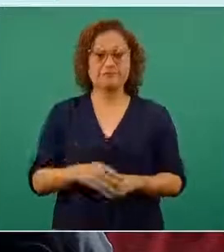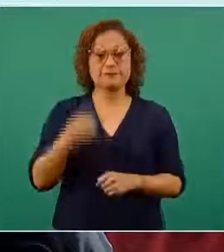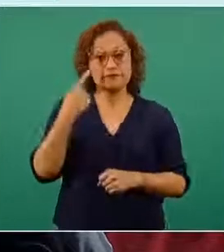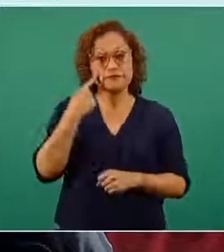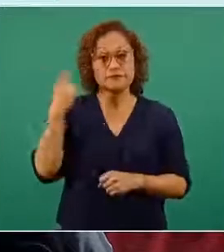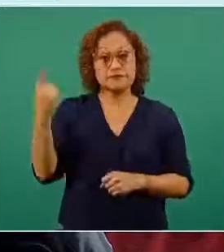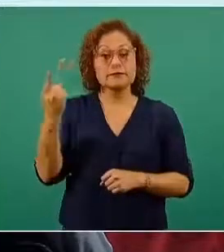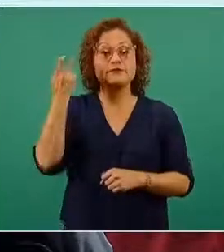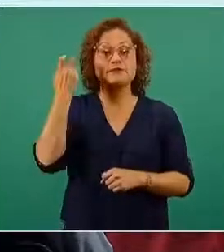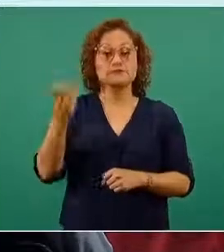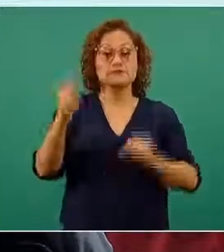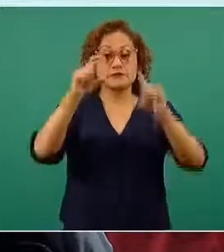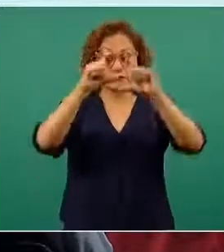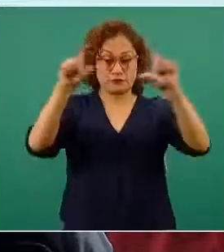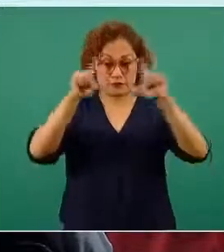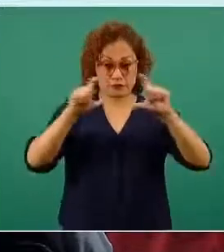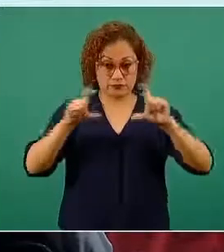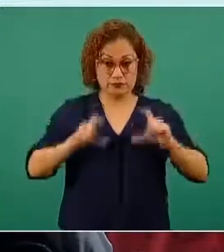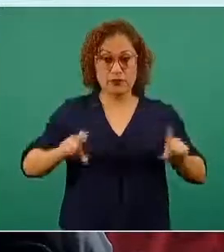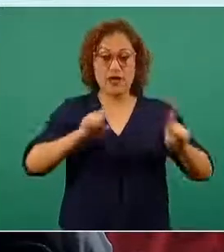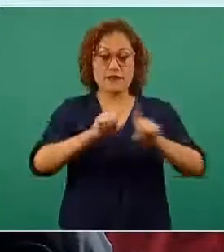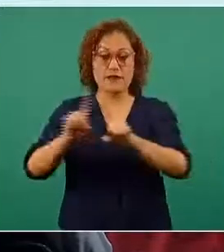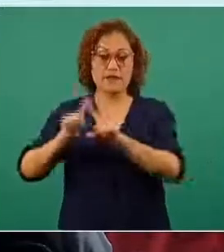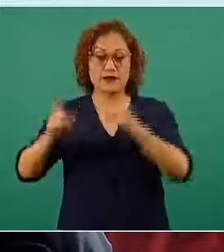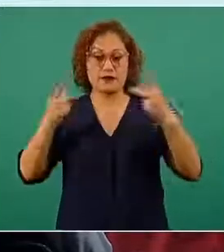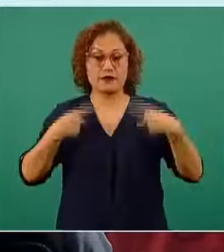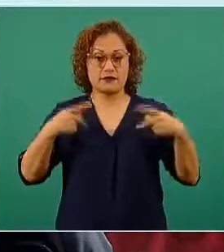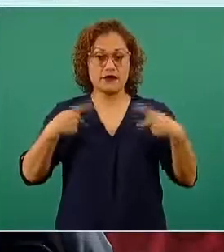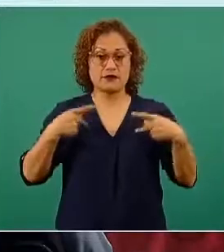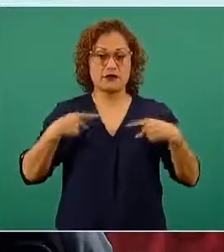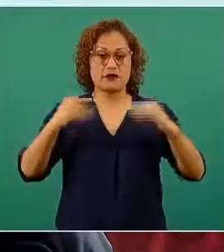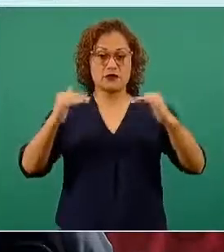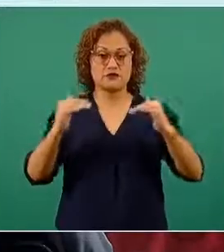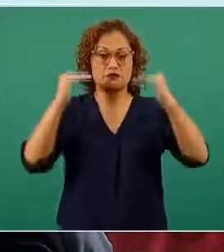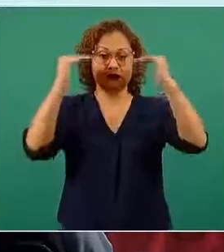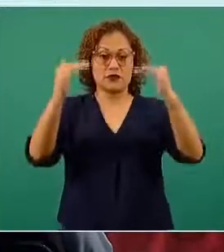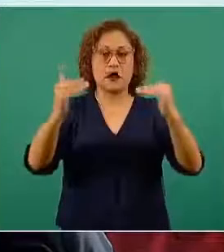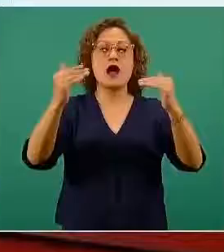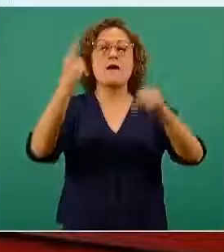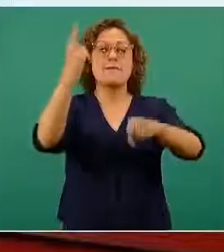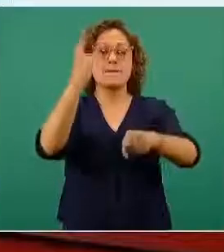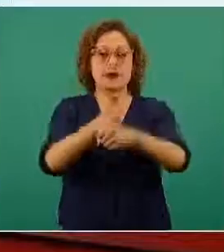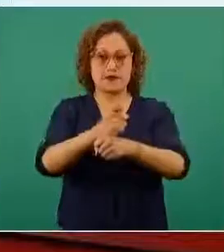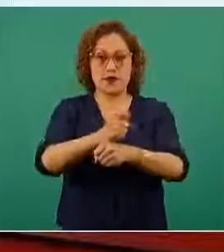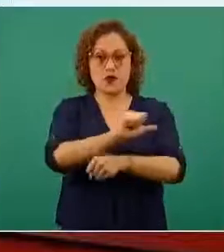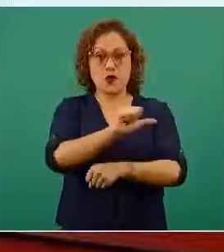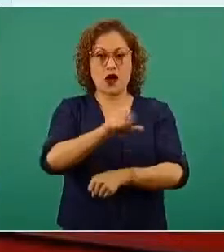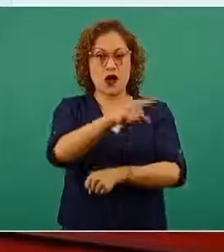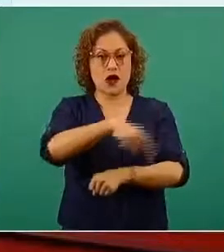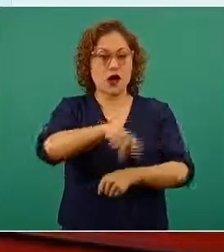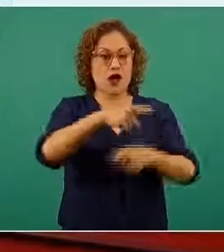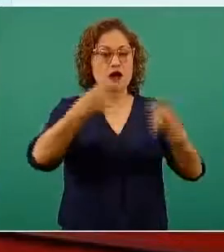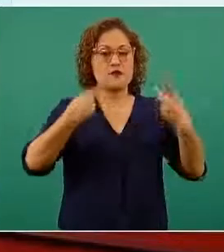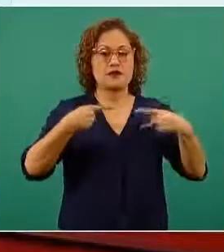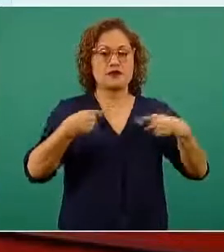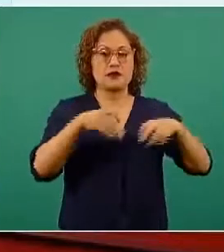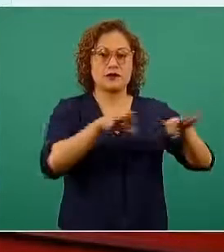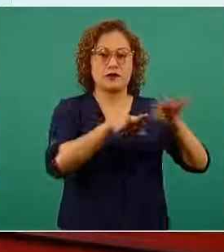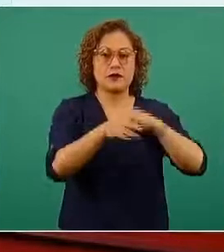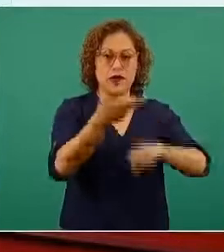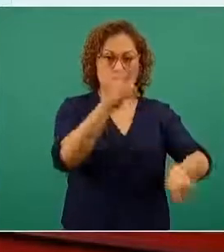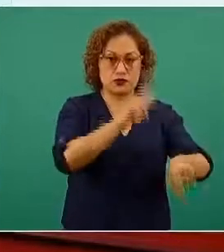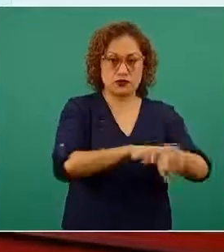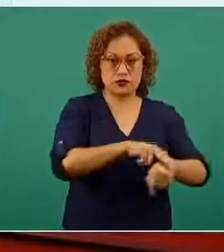desglose de los distintos componentes, el personal de salud de primera línea que sigue siendo vacunado, el personal